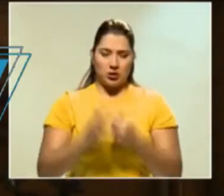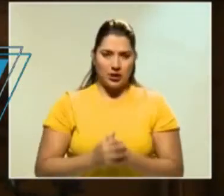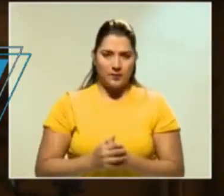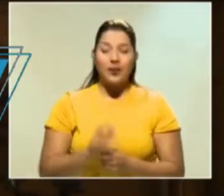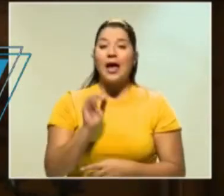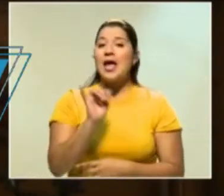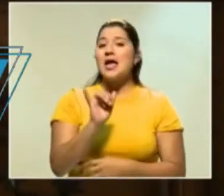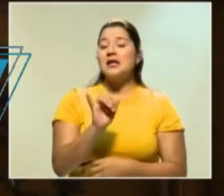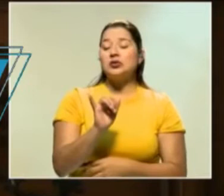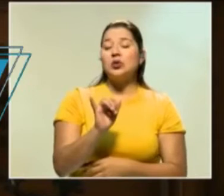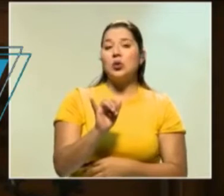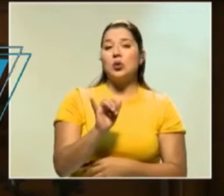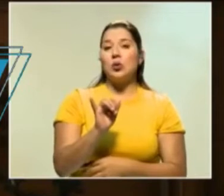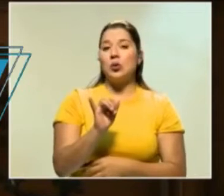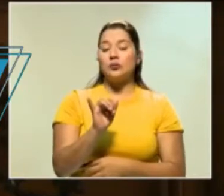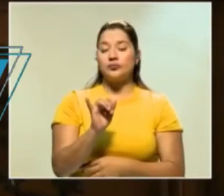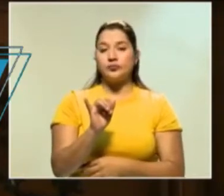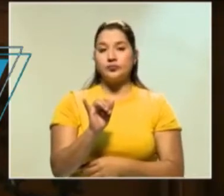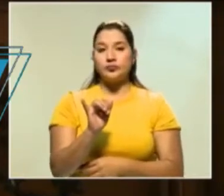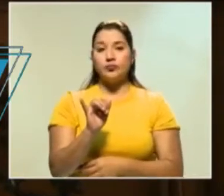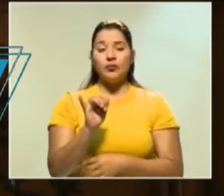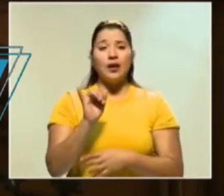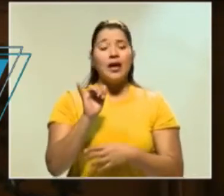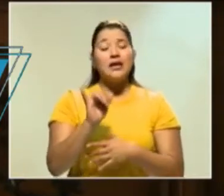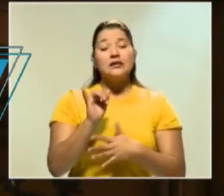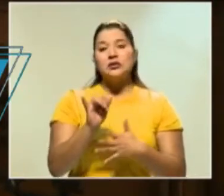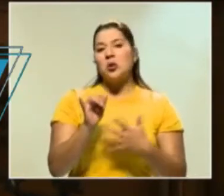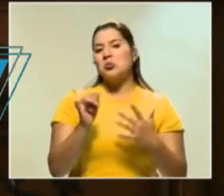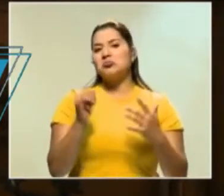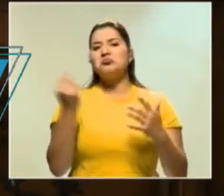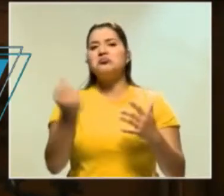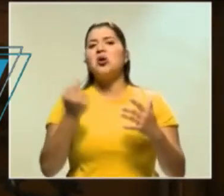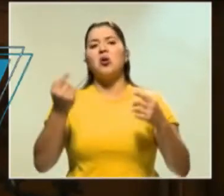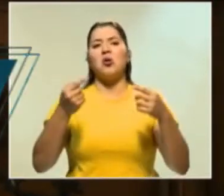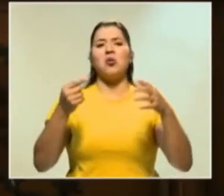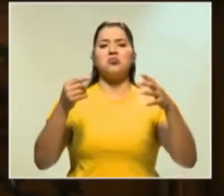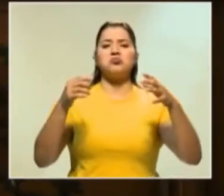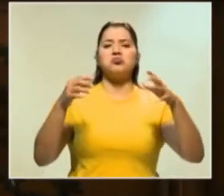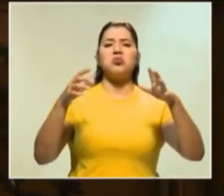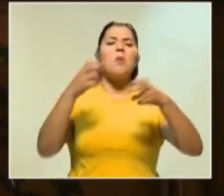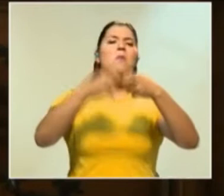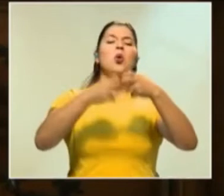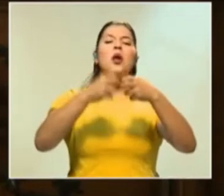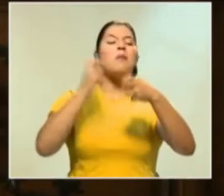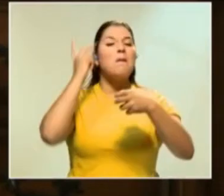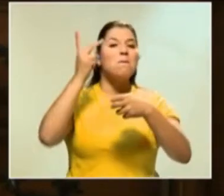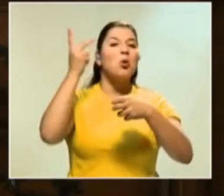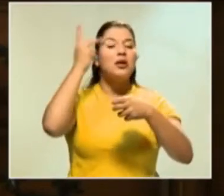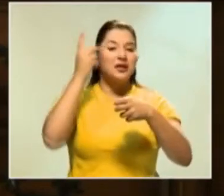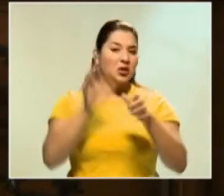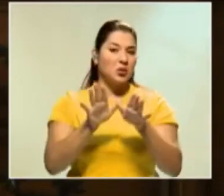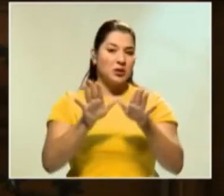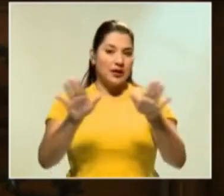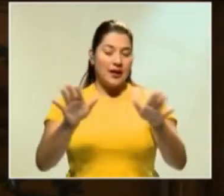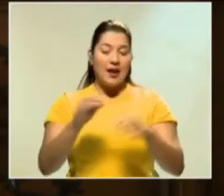Esto se inscribe dentro de un contexto político muy amplio